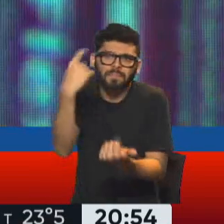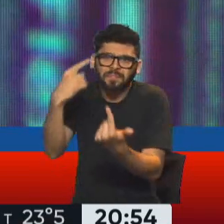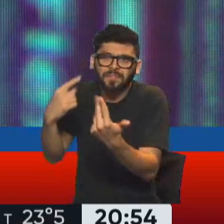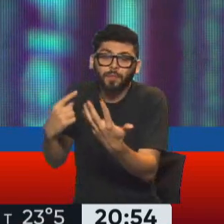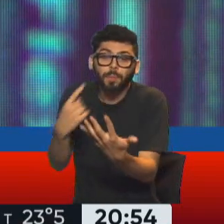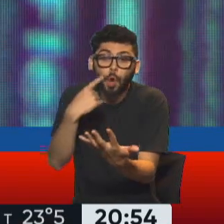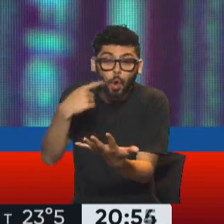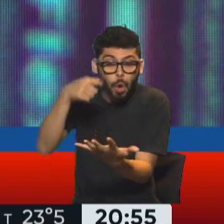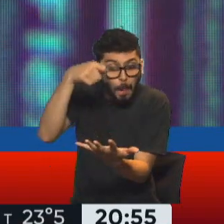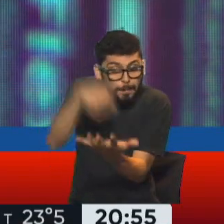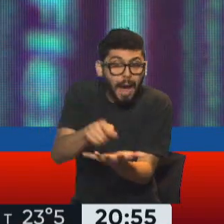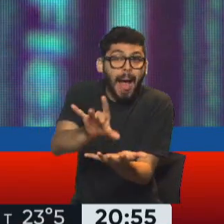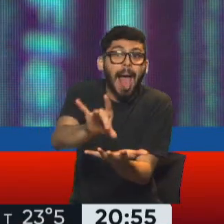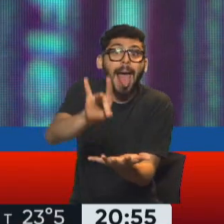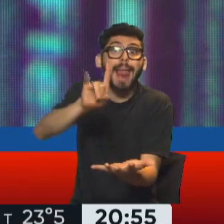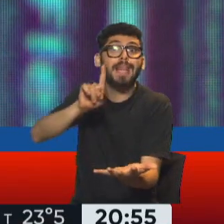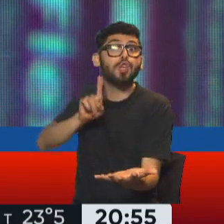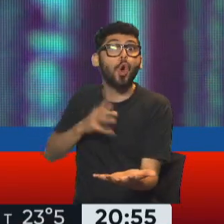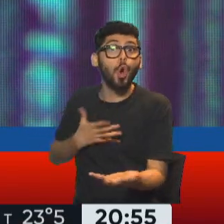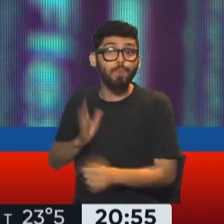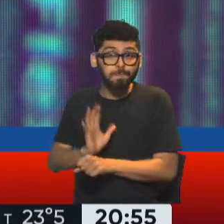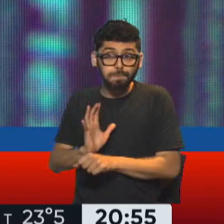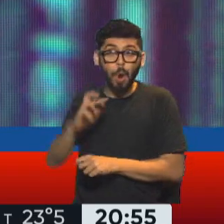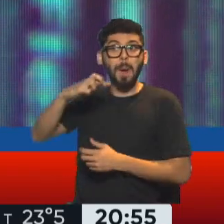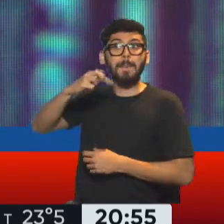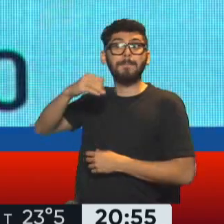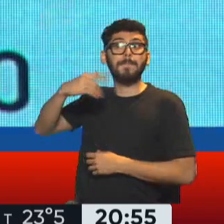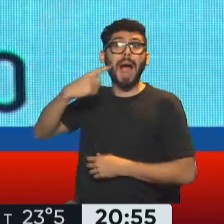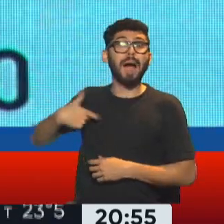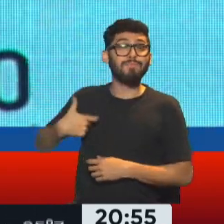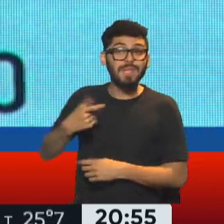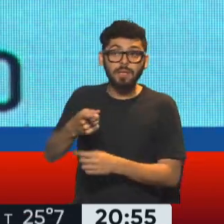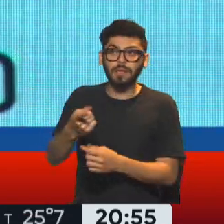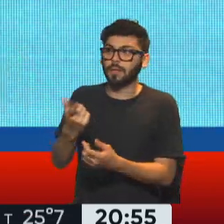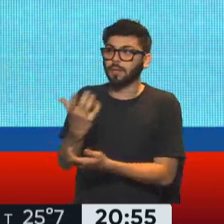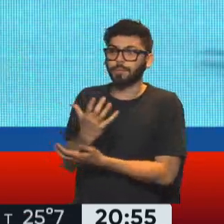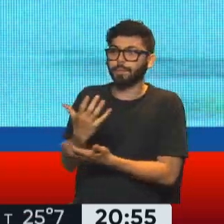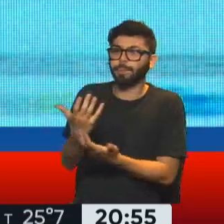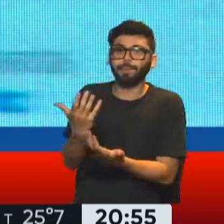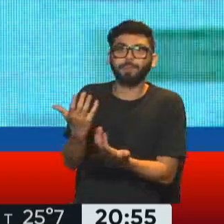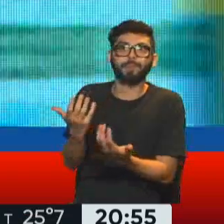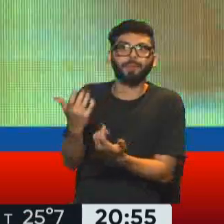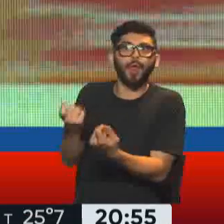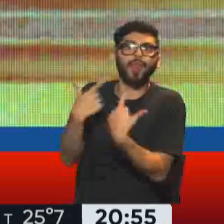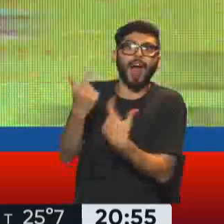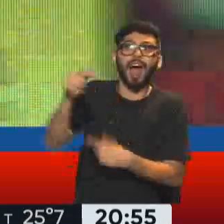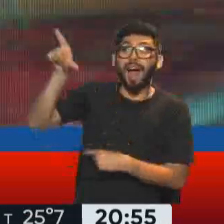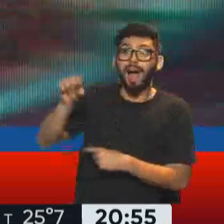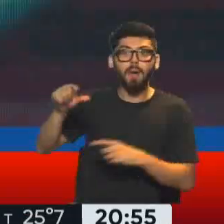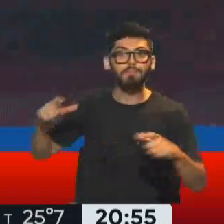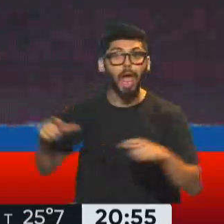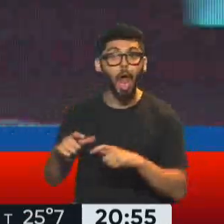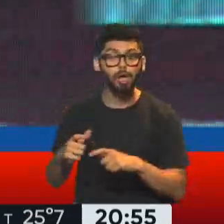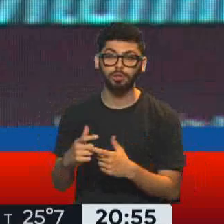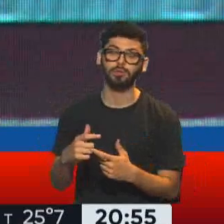puedo pagar, porque el PAMI había recortado justamente la prestación que le daba a los jubilados y a las jubiladas. Y hoy, afortunadamente,